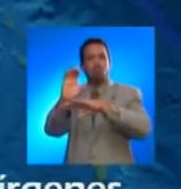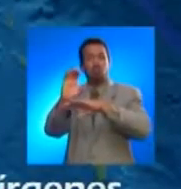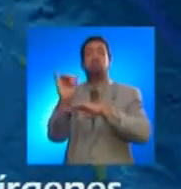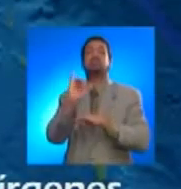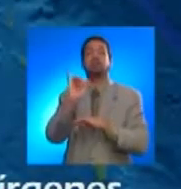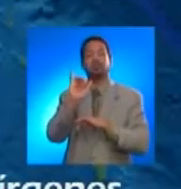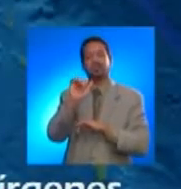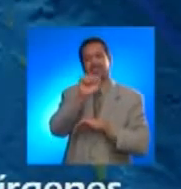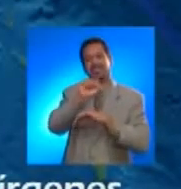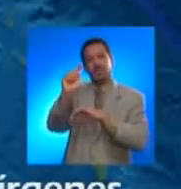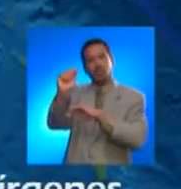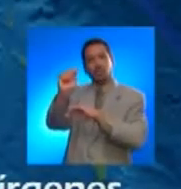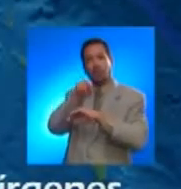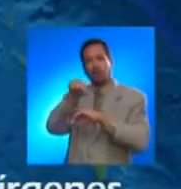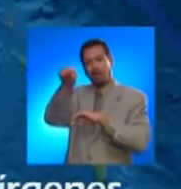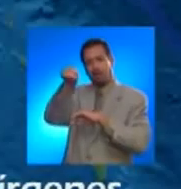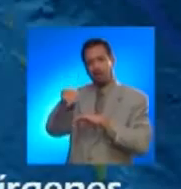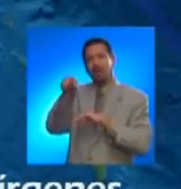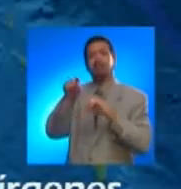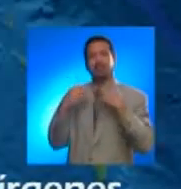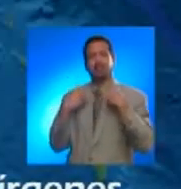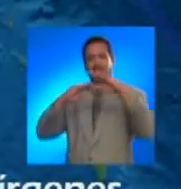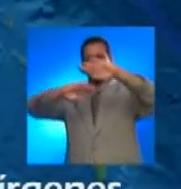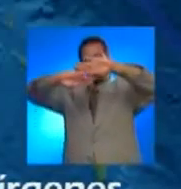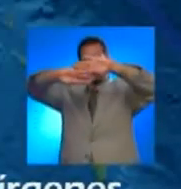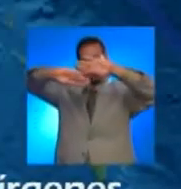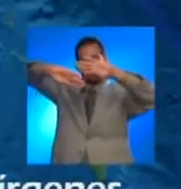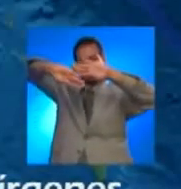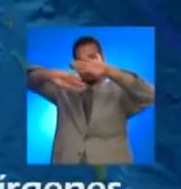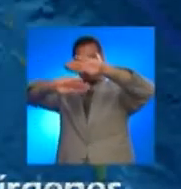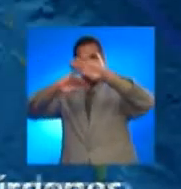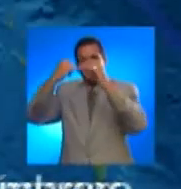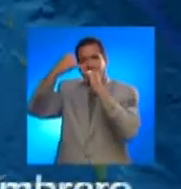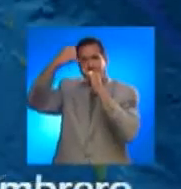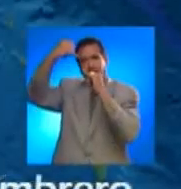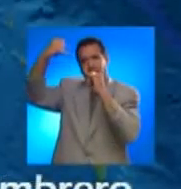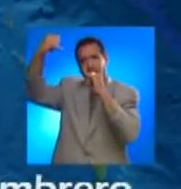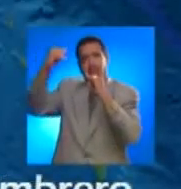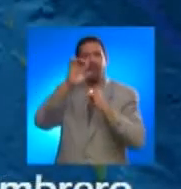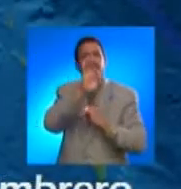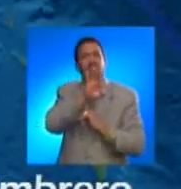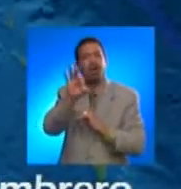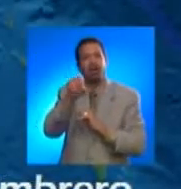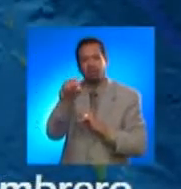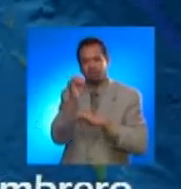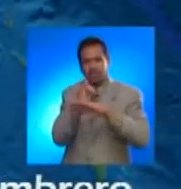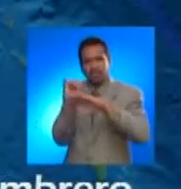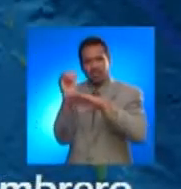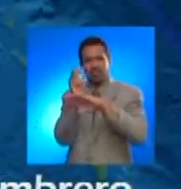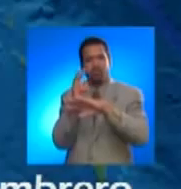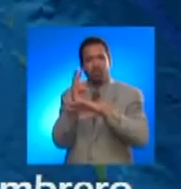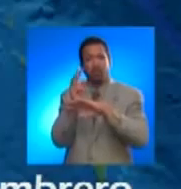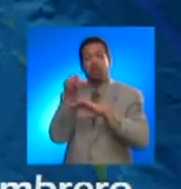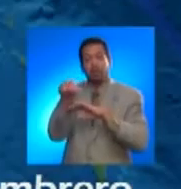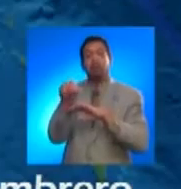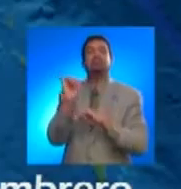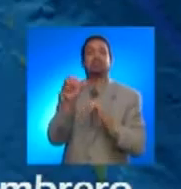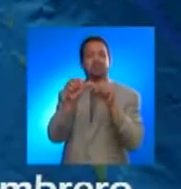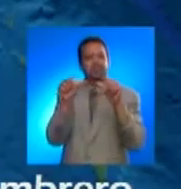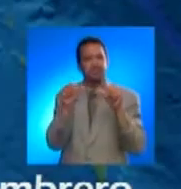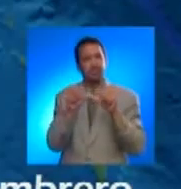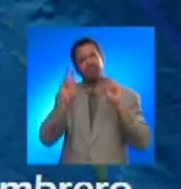República Dominicana. En la zona del pasaje de la Mona se han identificado varios segmentos de fallas no interconectadas con longitudes